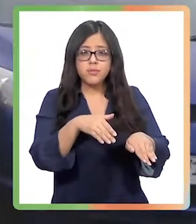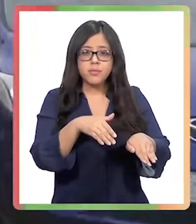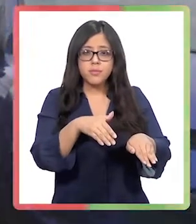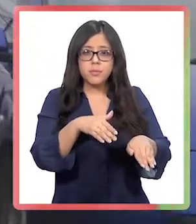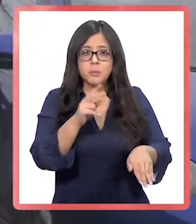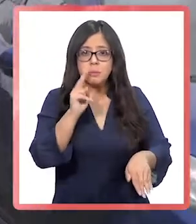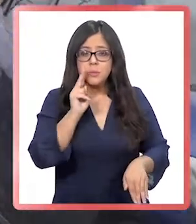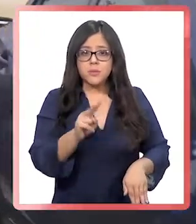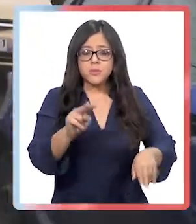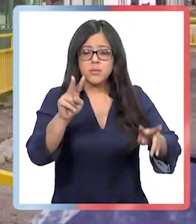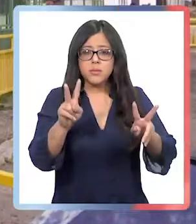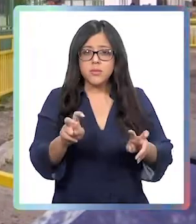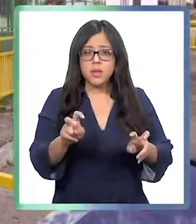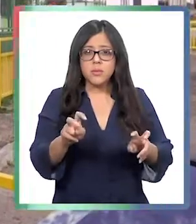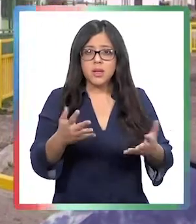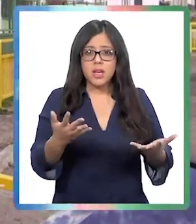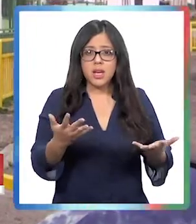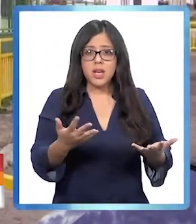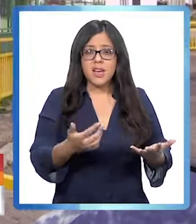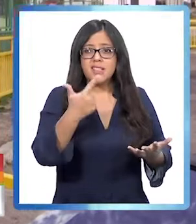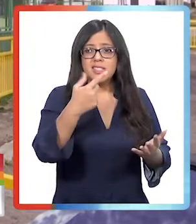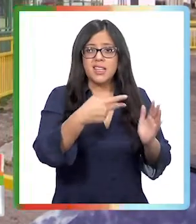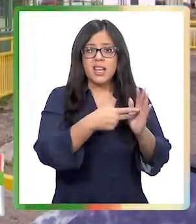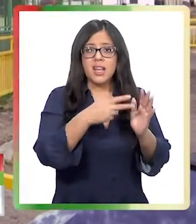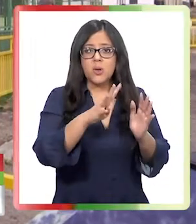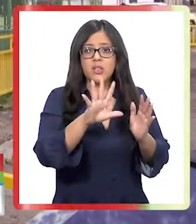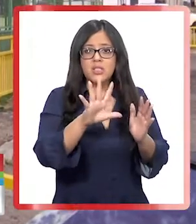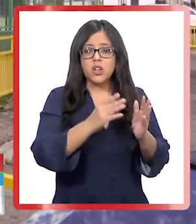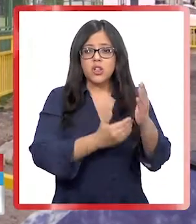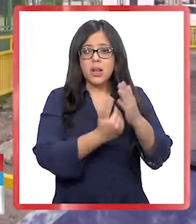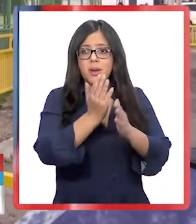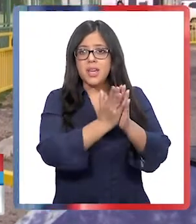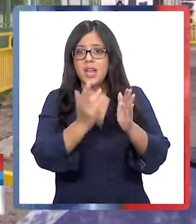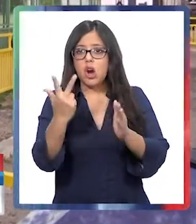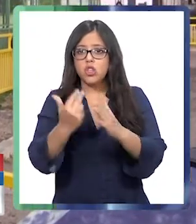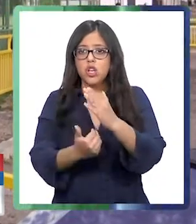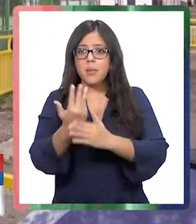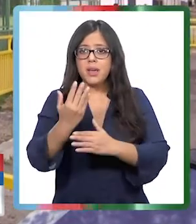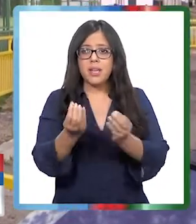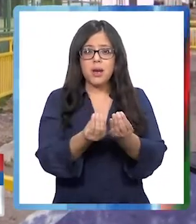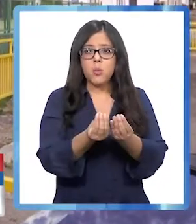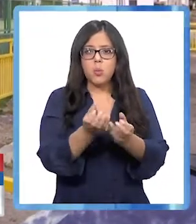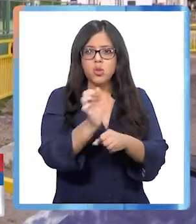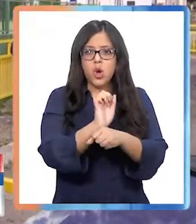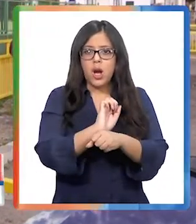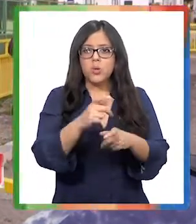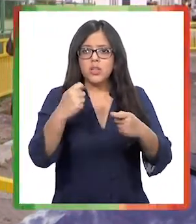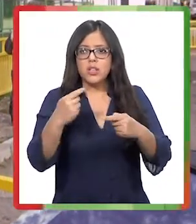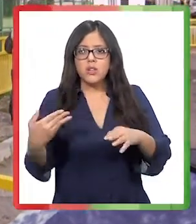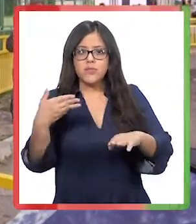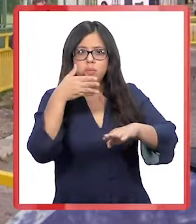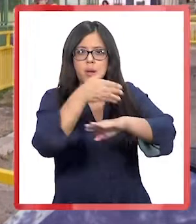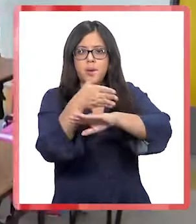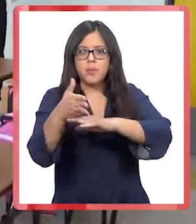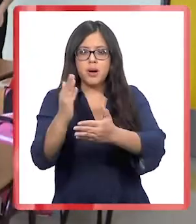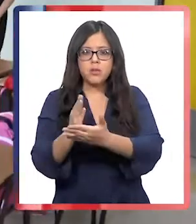fuertes al del segmento entre un cuarto para las ocho y las ocho de la mañana mucho vehículo particular tratando de llegar a